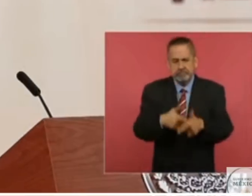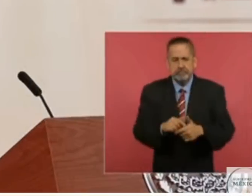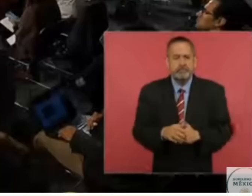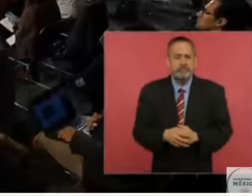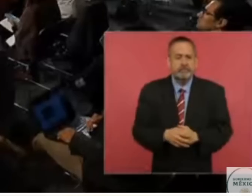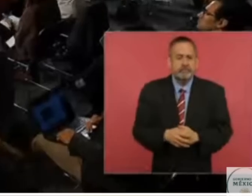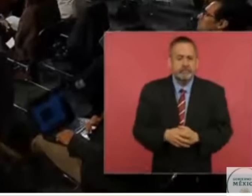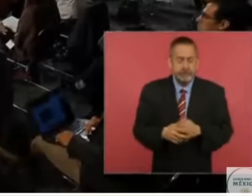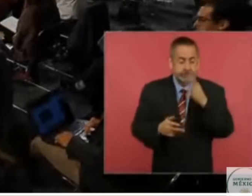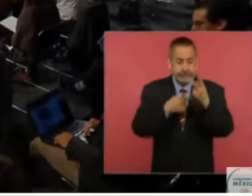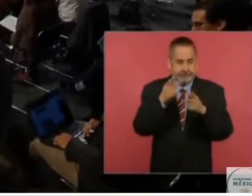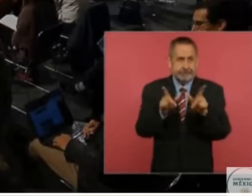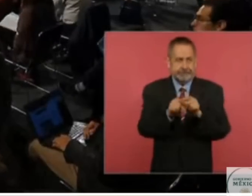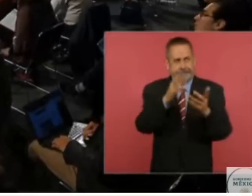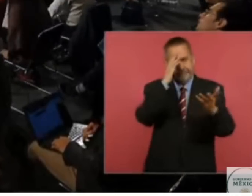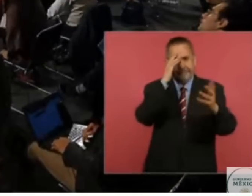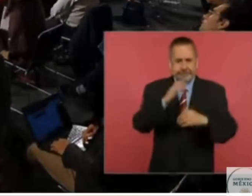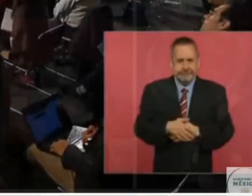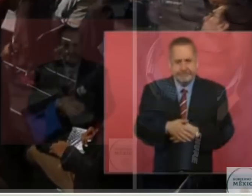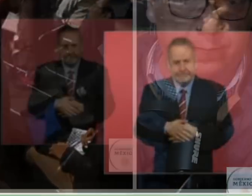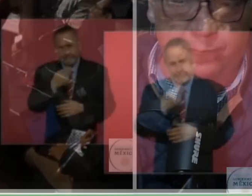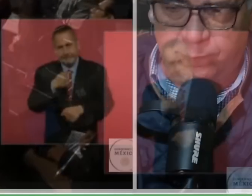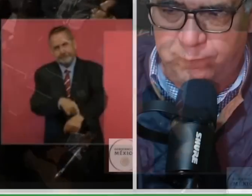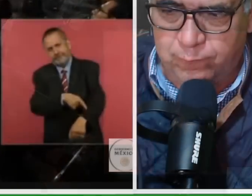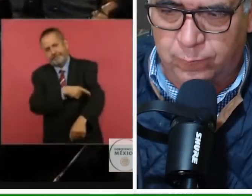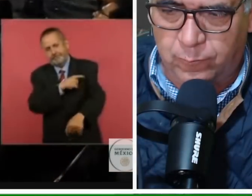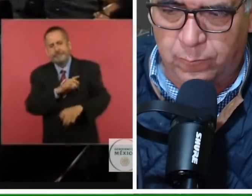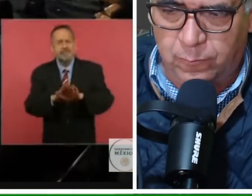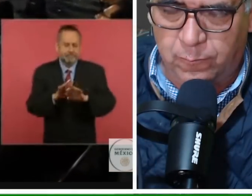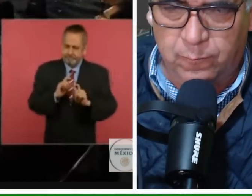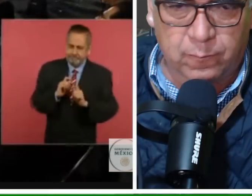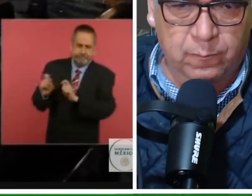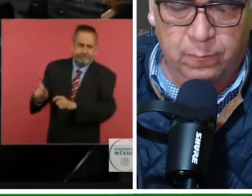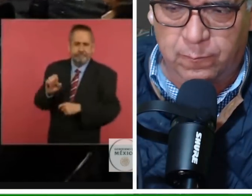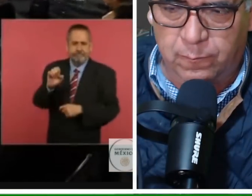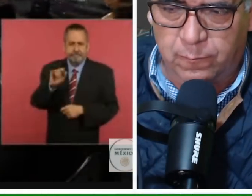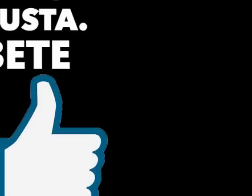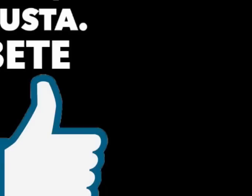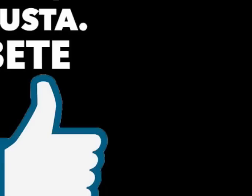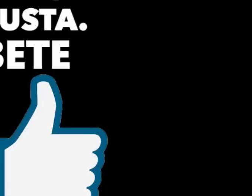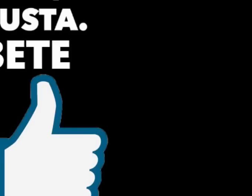nos picamos. Pero vamos, Elizabeth.